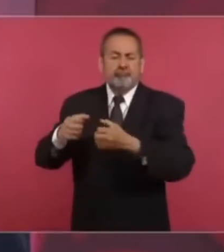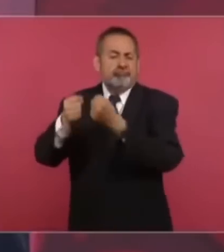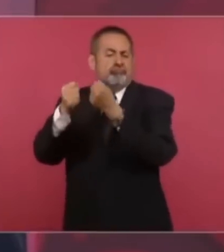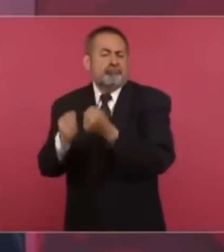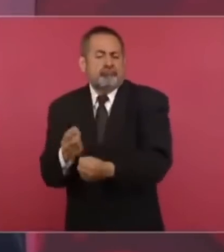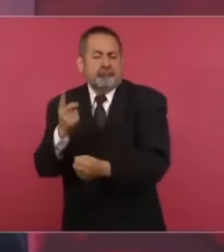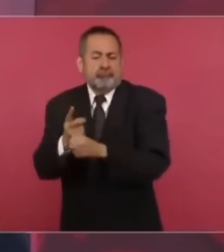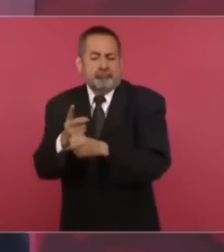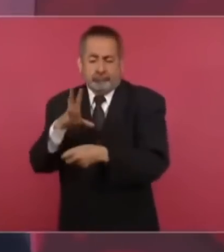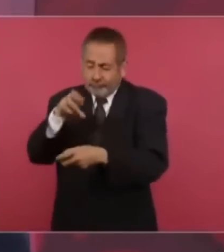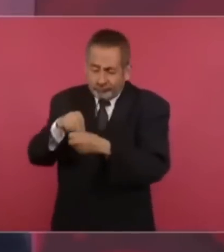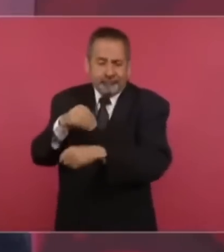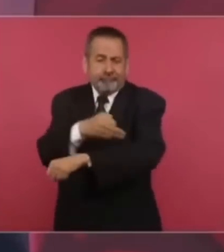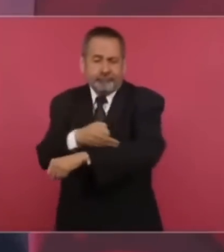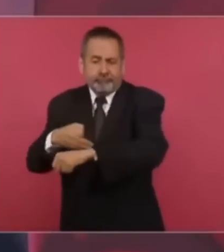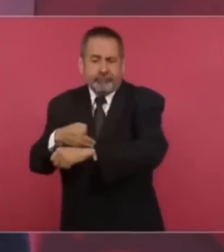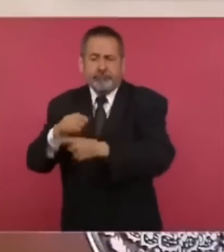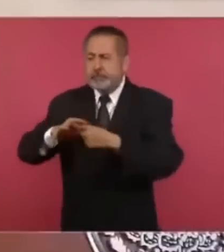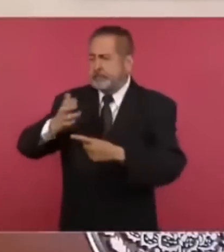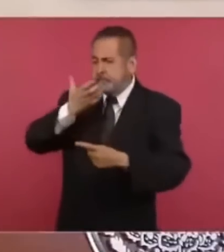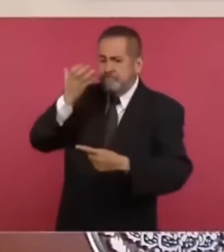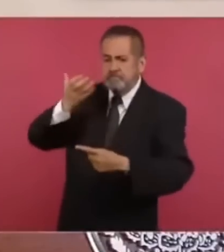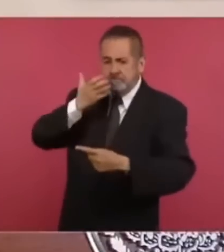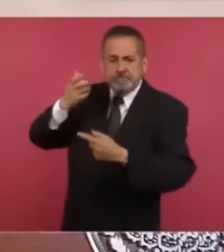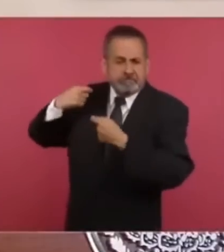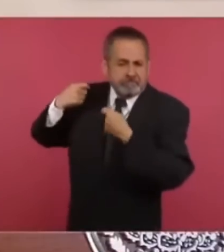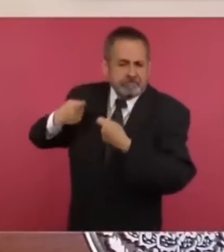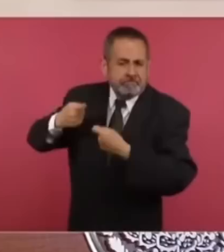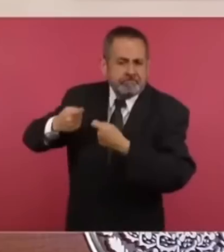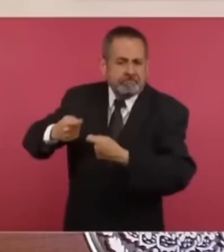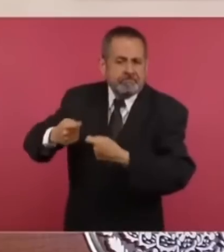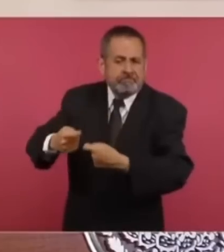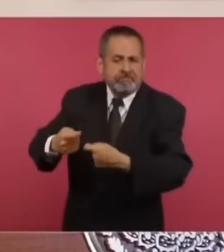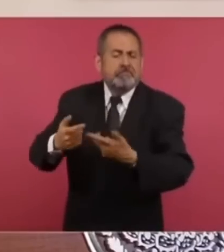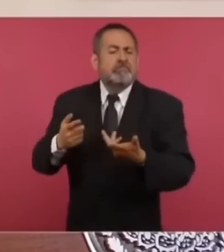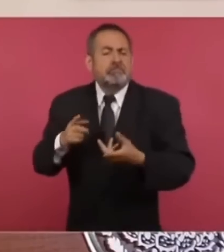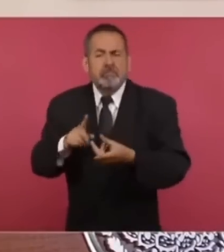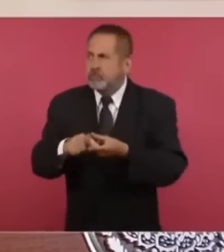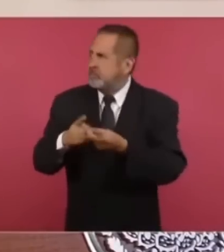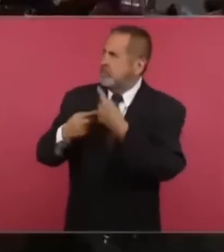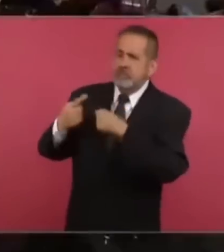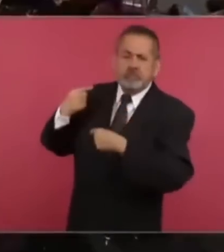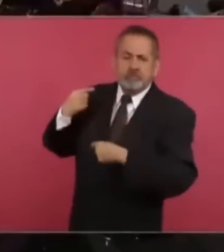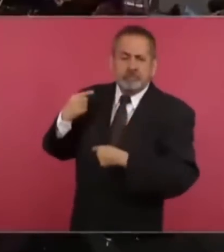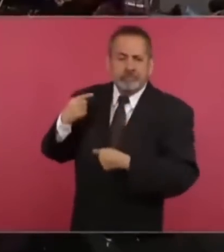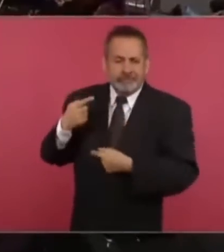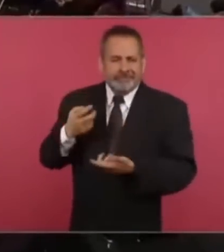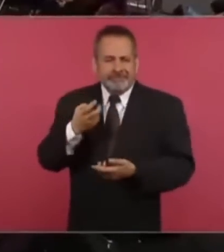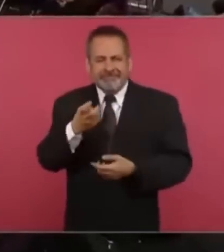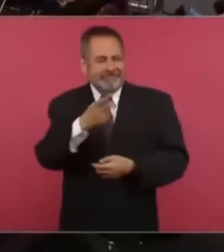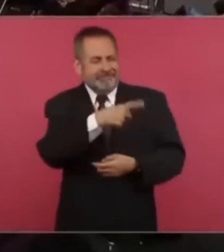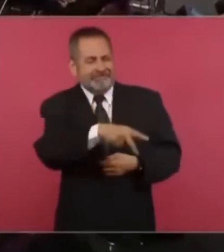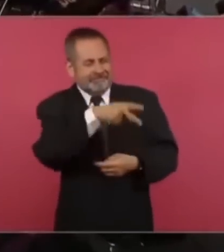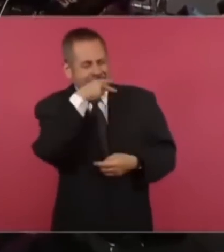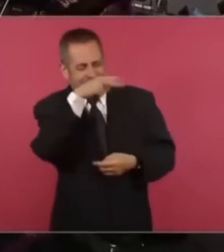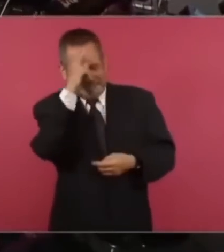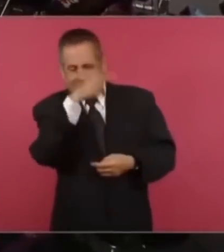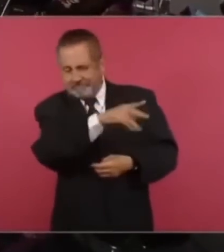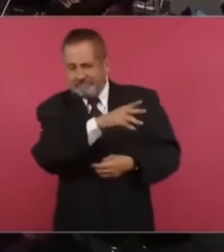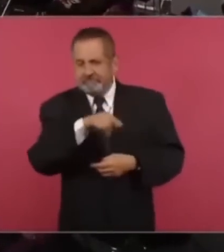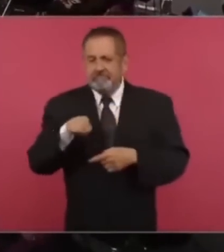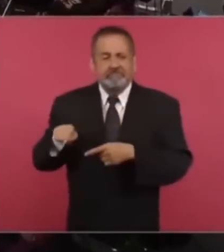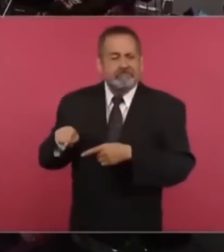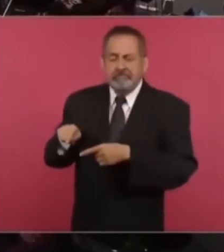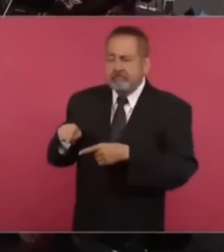Nuestras familias, nuestras costumbres. ¿Y de dónde viene eso? Por eso hablo de la ignorancia, ¿no?,